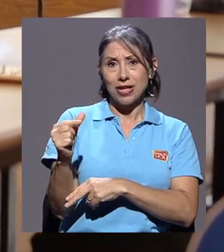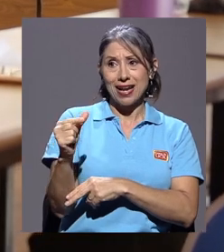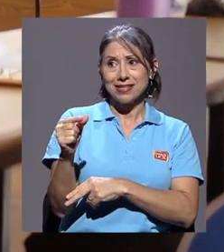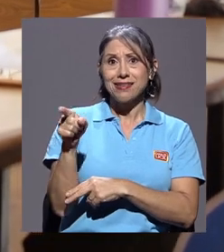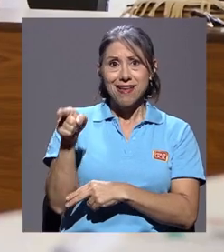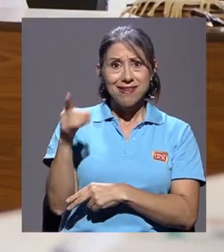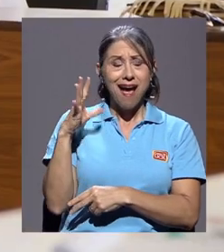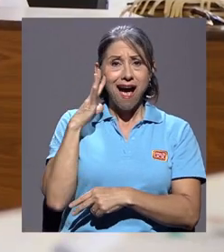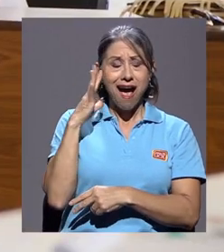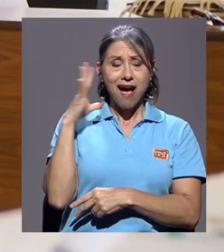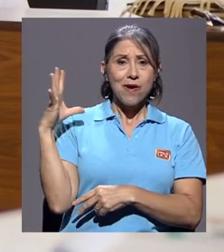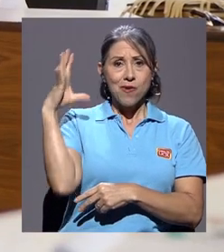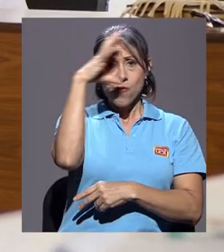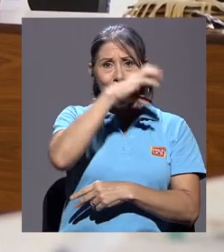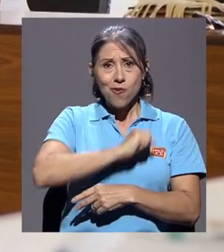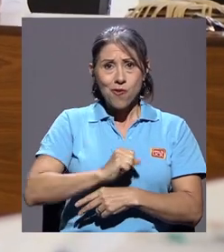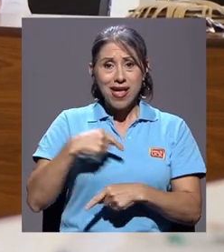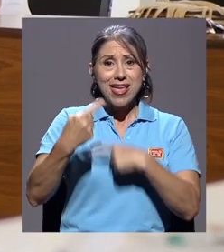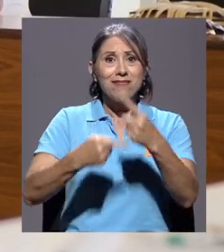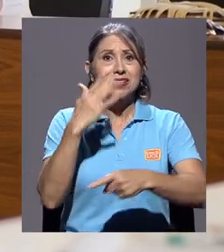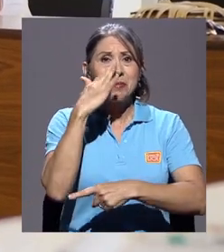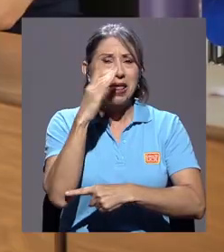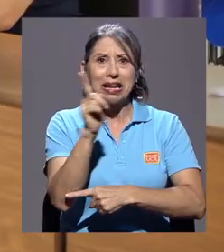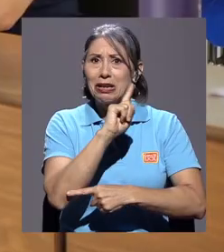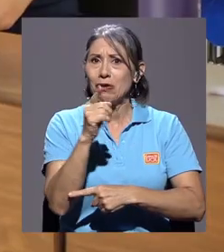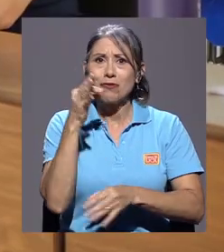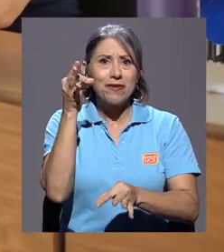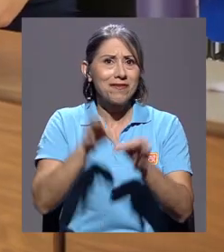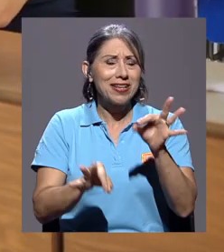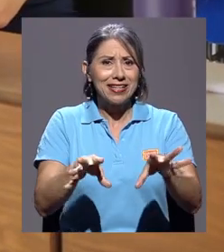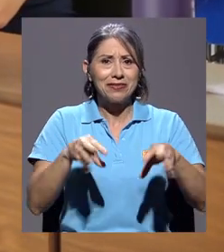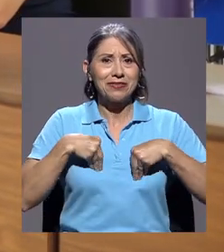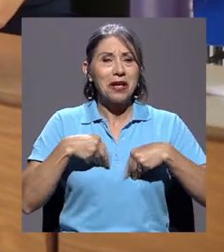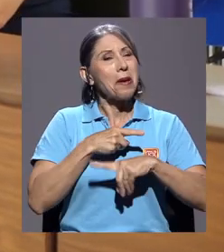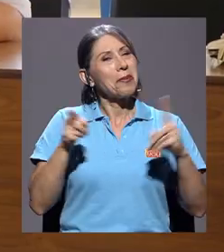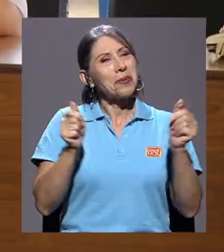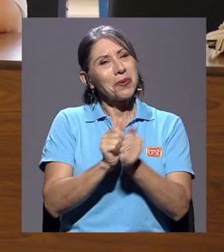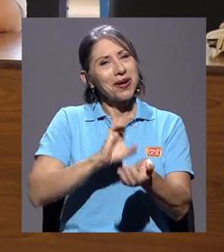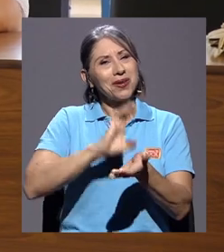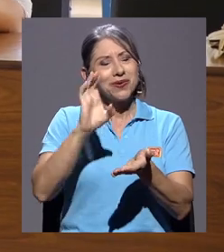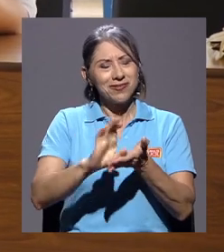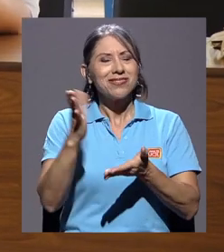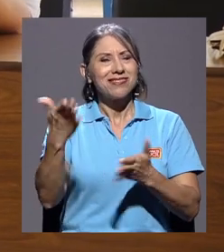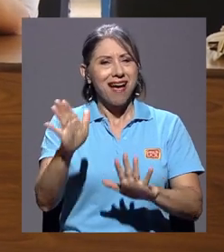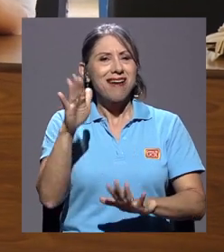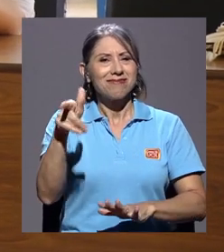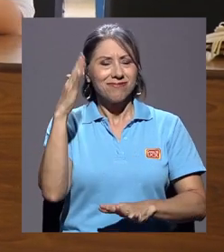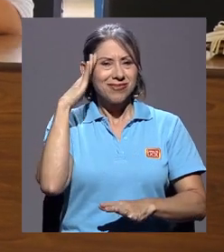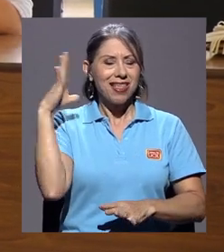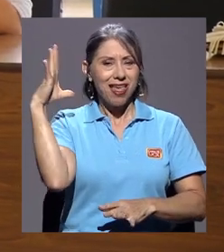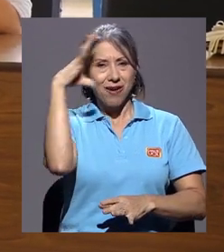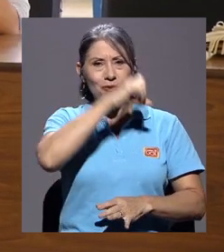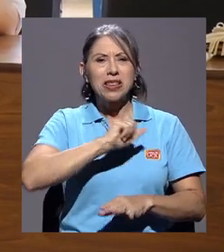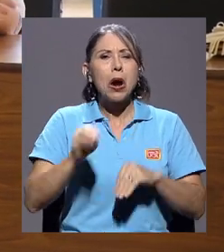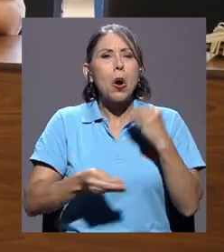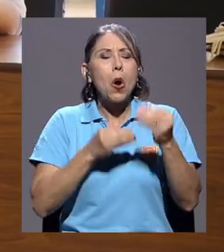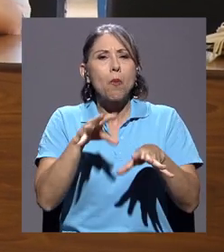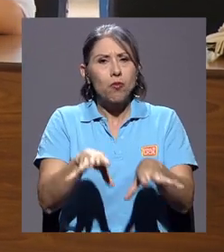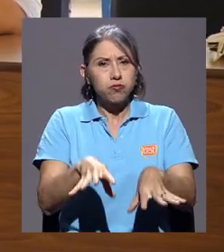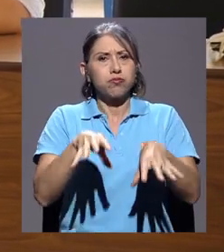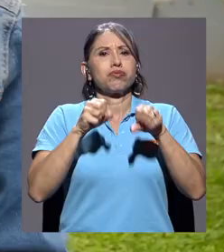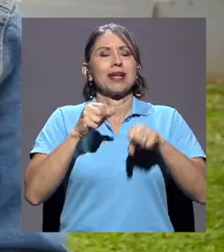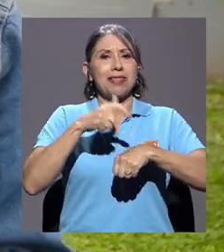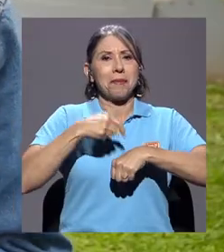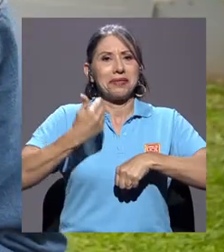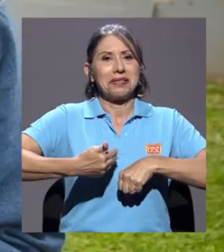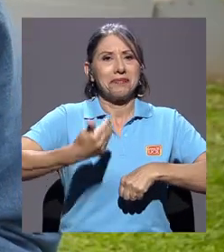madre no fue sencillo de asimilar. Sin embargo, con el curso de parto ha descubierto cómo apropiarse de cada una de las etapas.